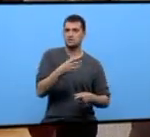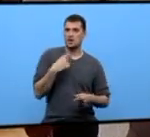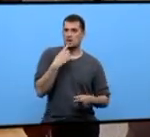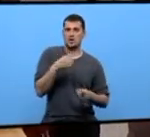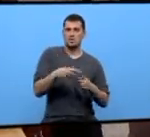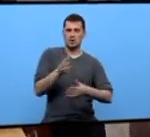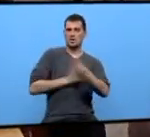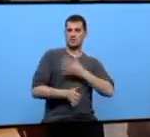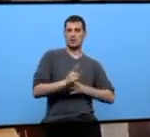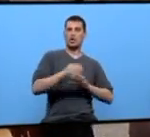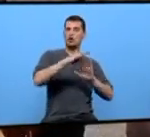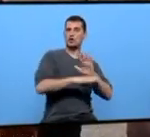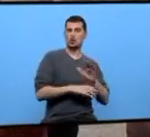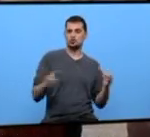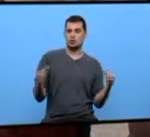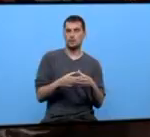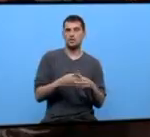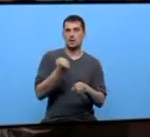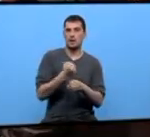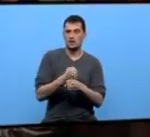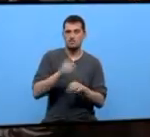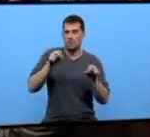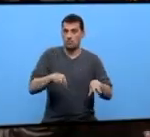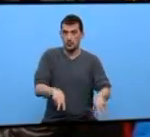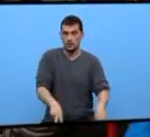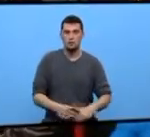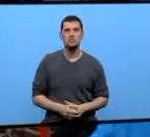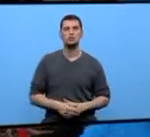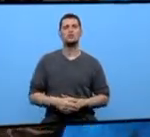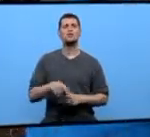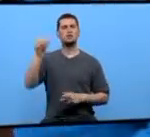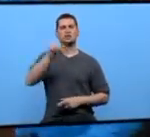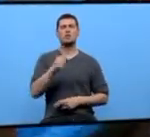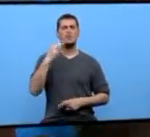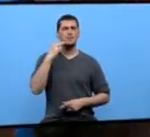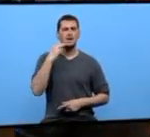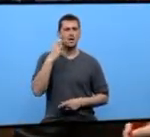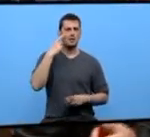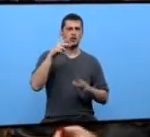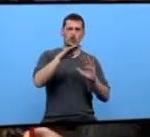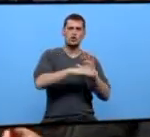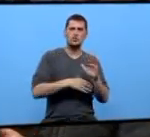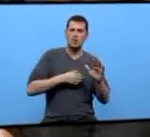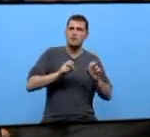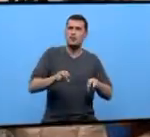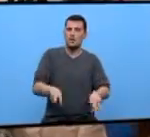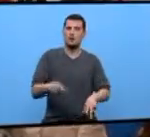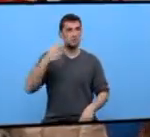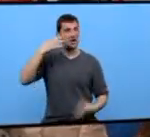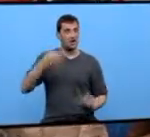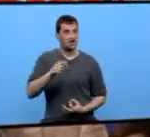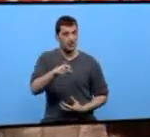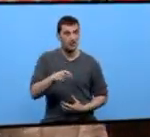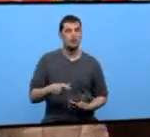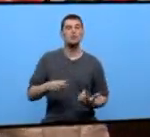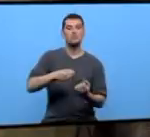importante retroceso nas condicións deste colectivo de traballadores. Sempre tens medo e incertidumbre, as condicións poden ir a peor, esa é a realidade. Coa lectura